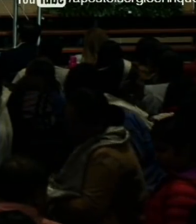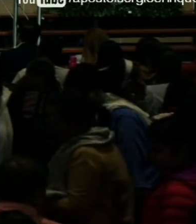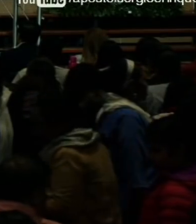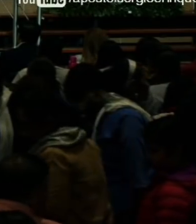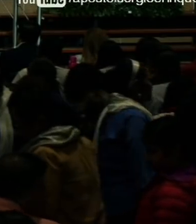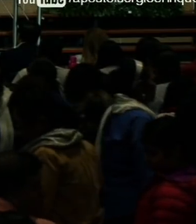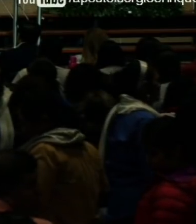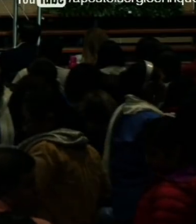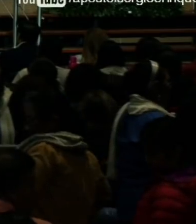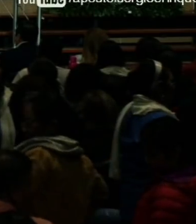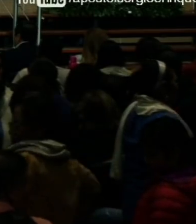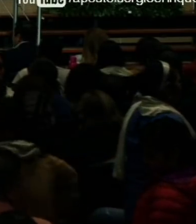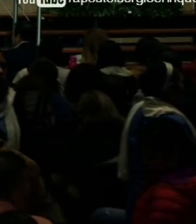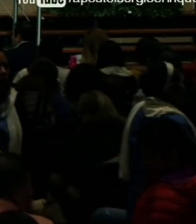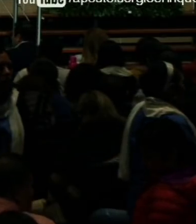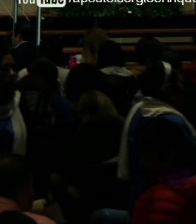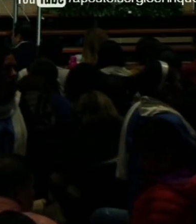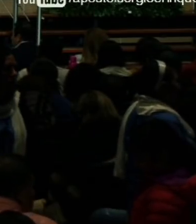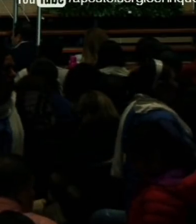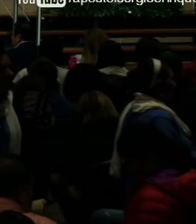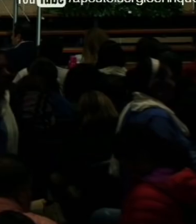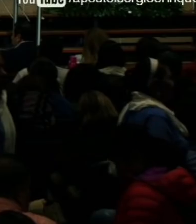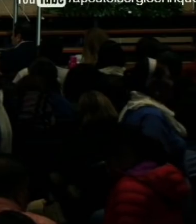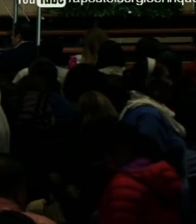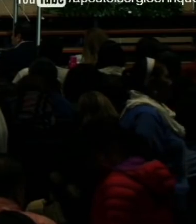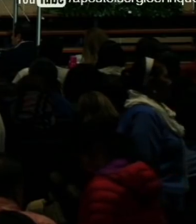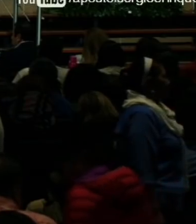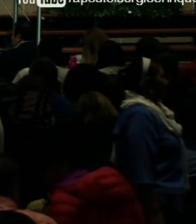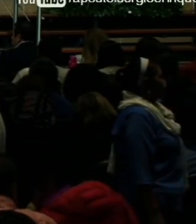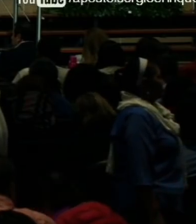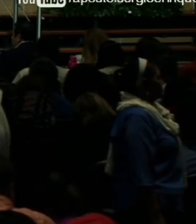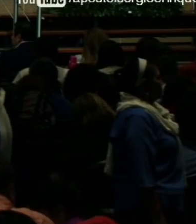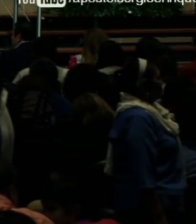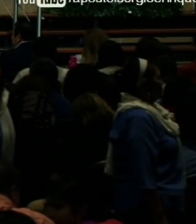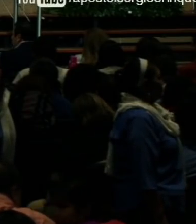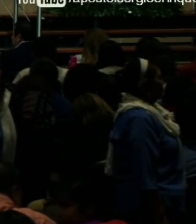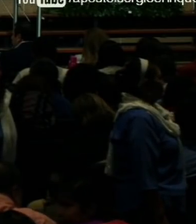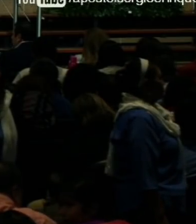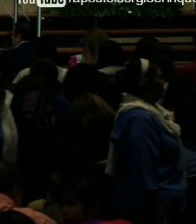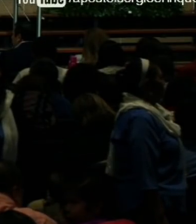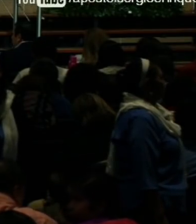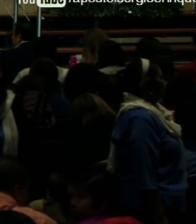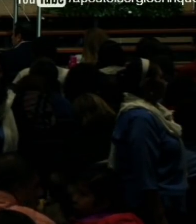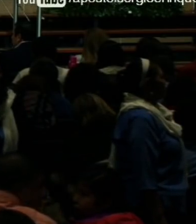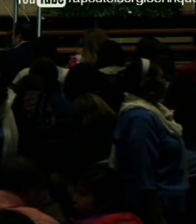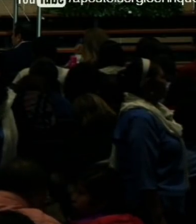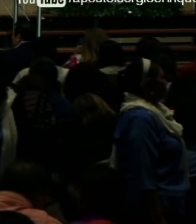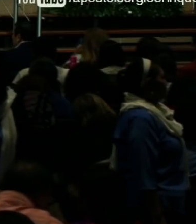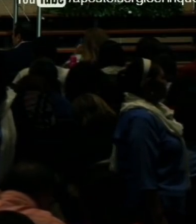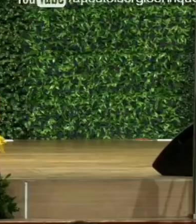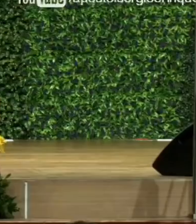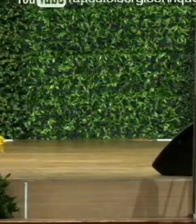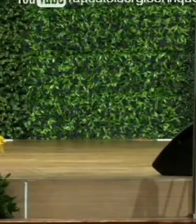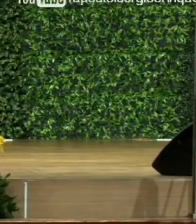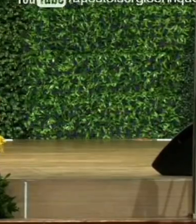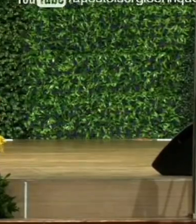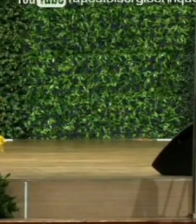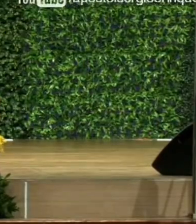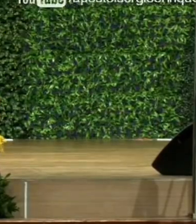viendo este evento maravilloso, alimentándonos todos de la palabra. Gracias, hermanos, por